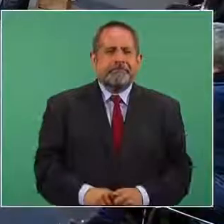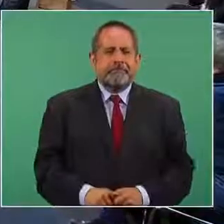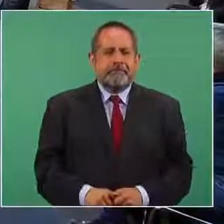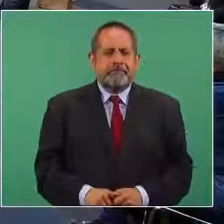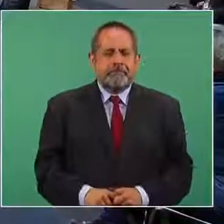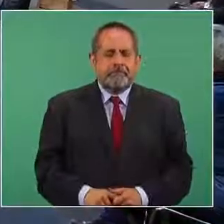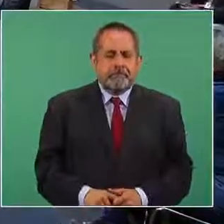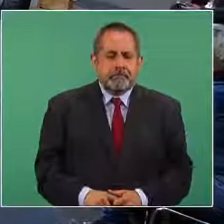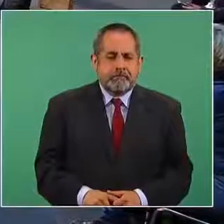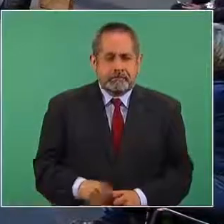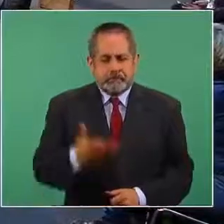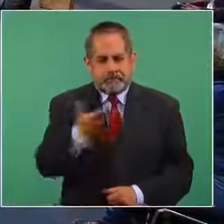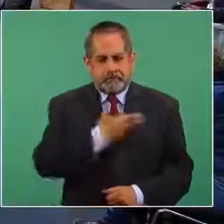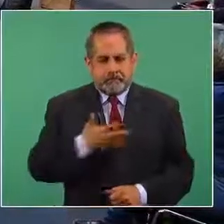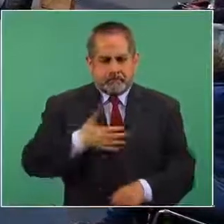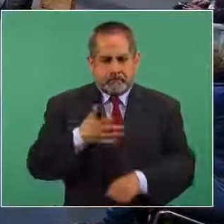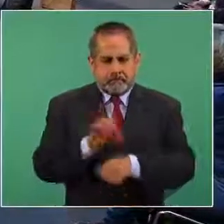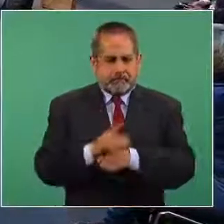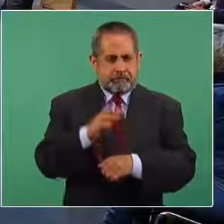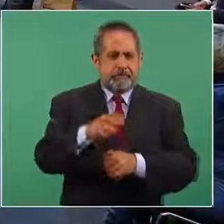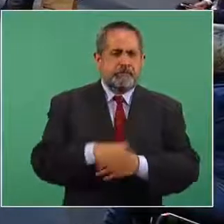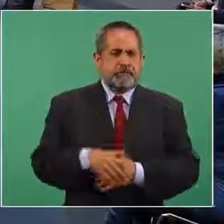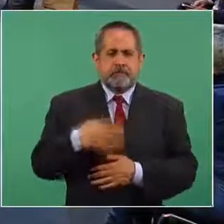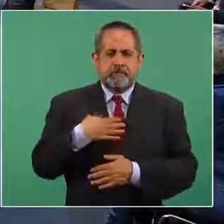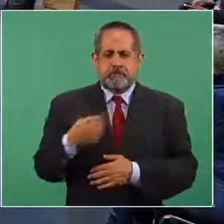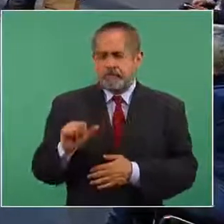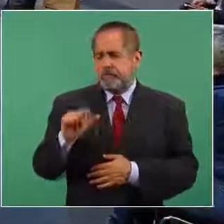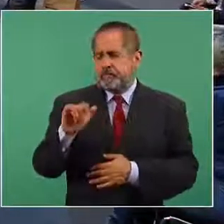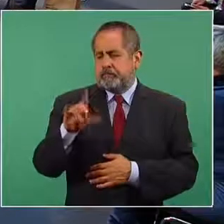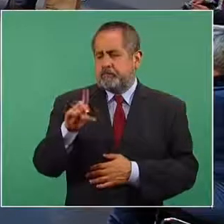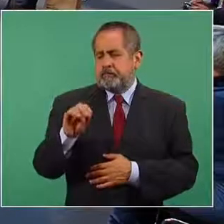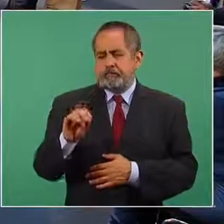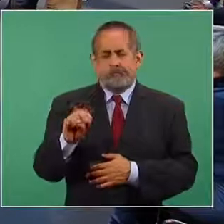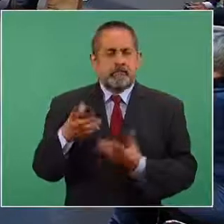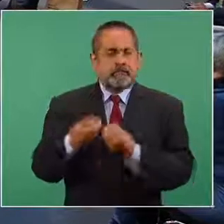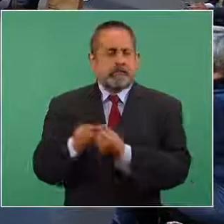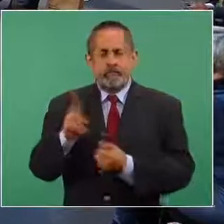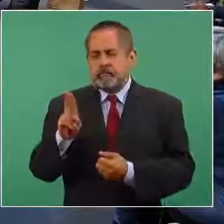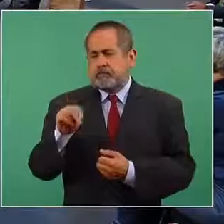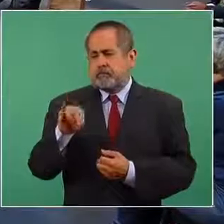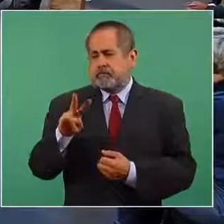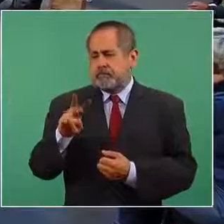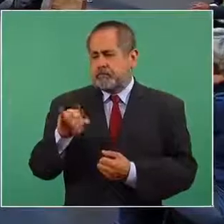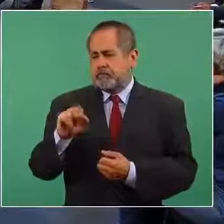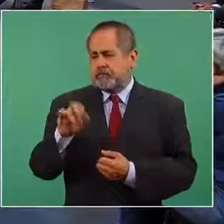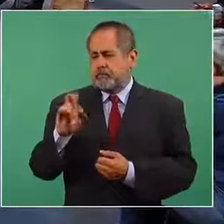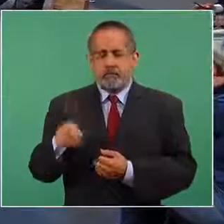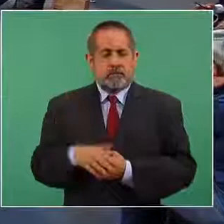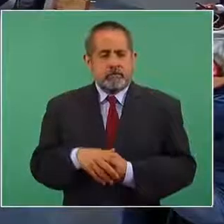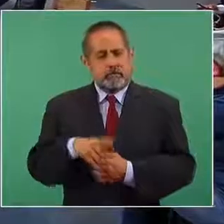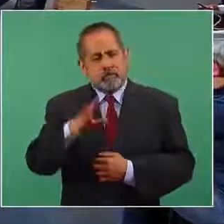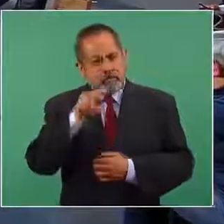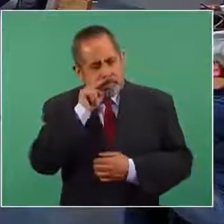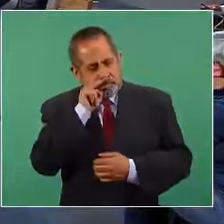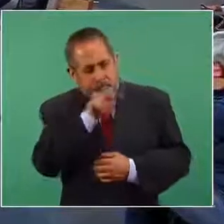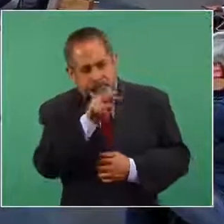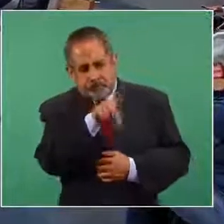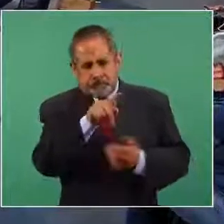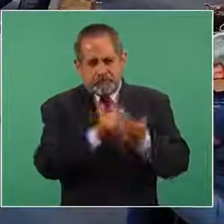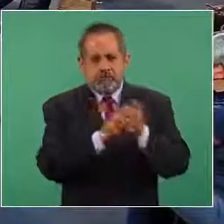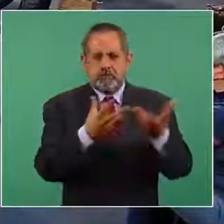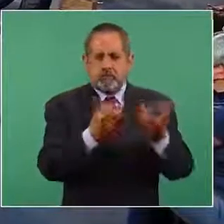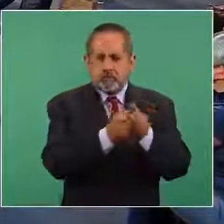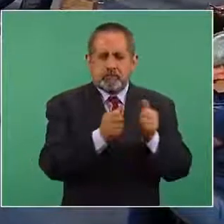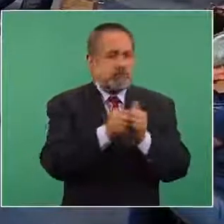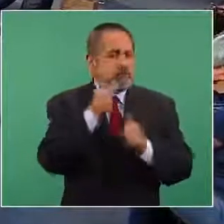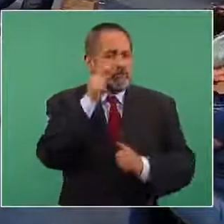Presidente, gracias. Buenos días, secretarios. Buenos días. Alejandro Madrigal, de Univisión. Lo vimos en la reunión que